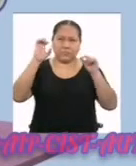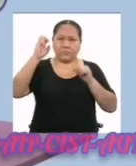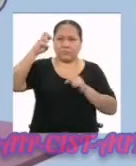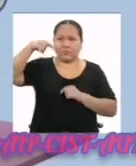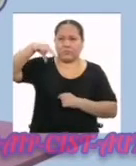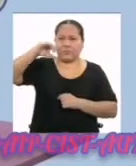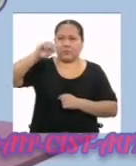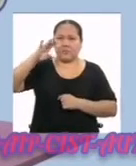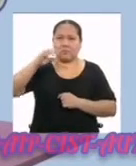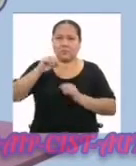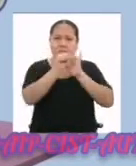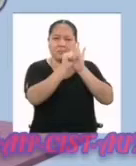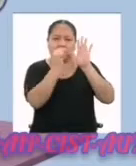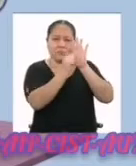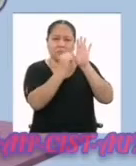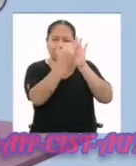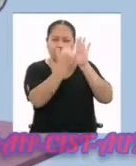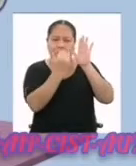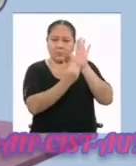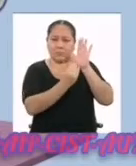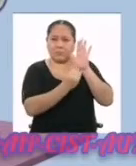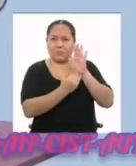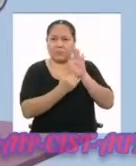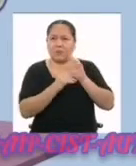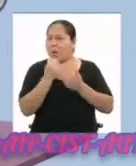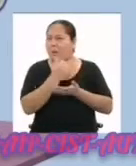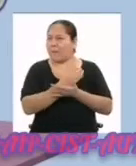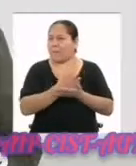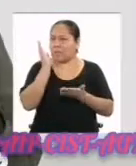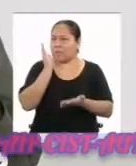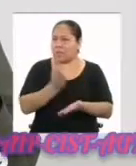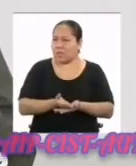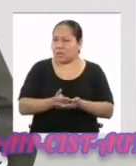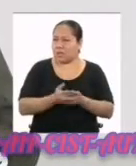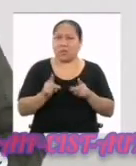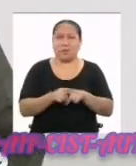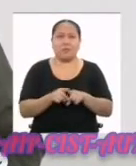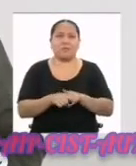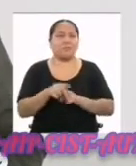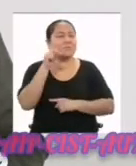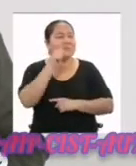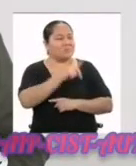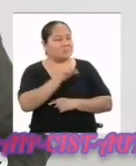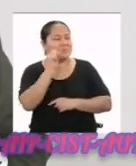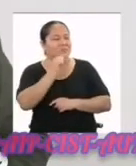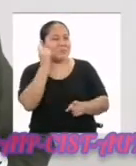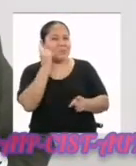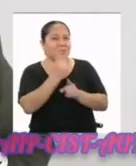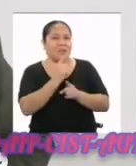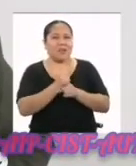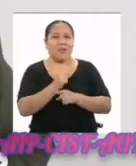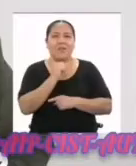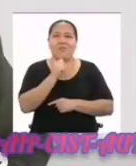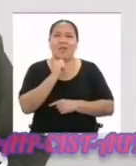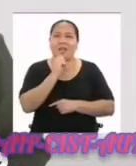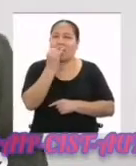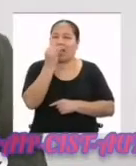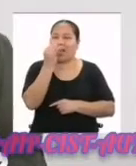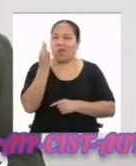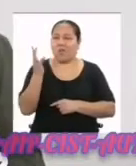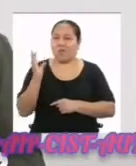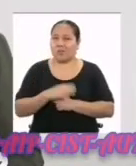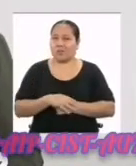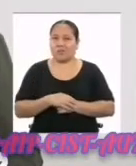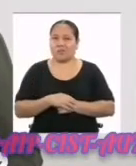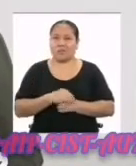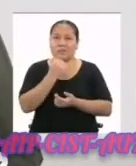Luego estaban los artículos. Había una parte de sanciones también. Así es, Jonathan. Solo te faltaron algunas.